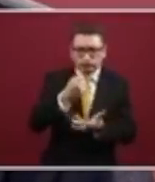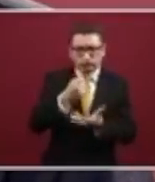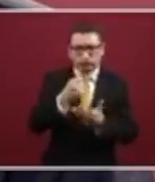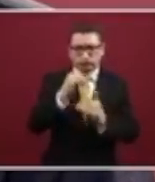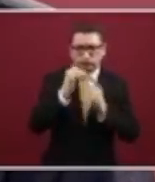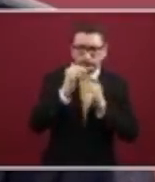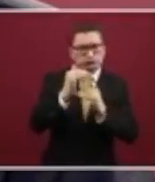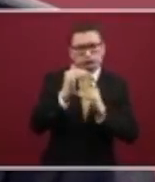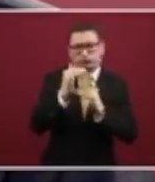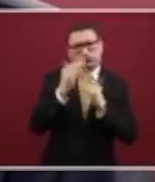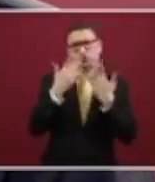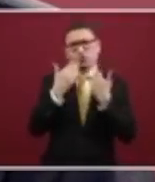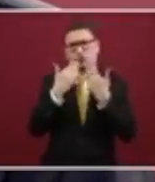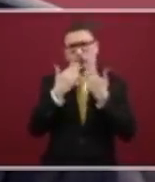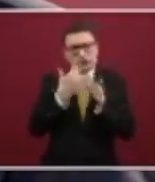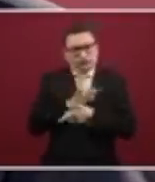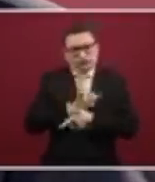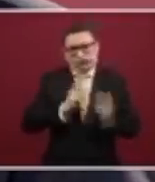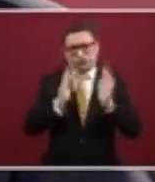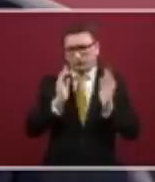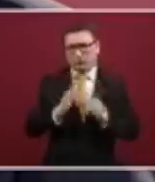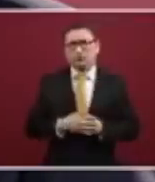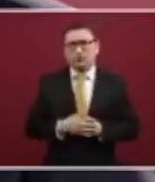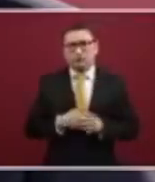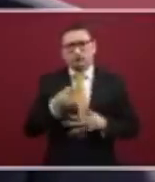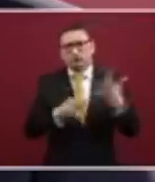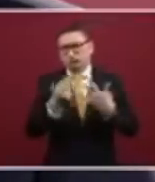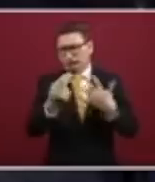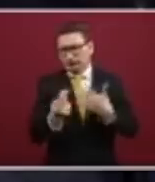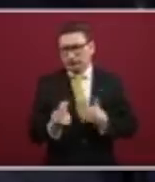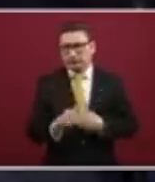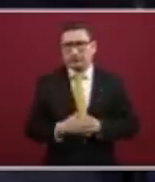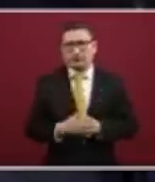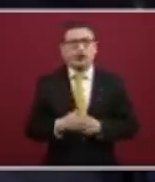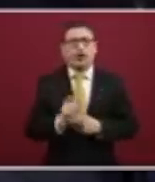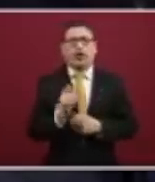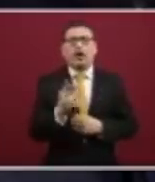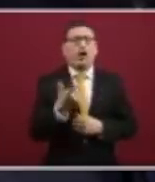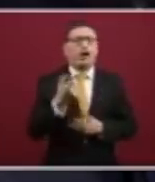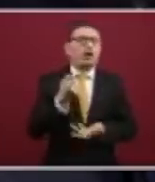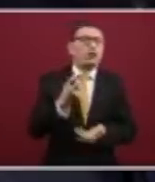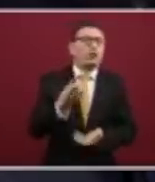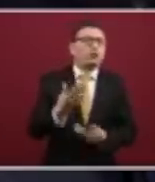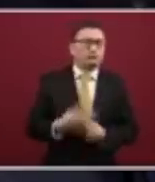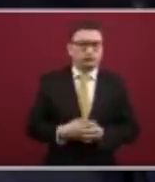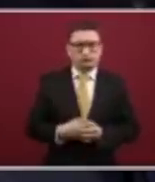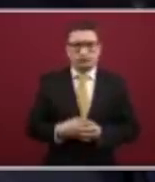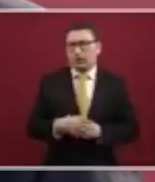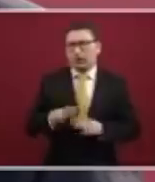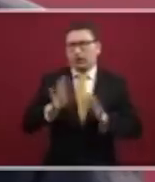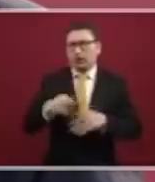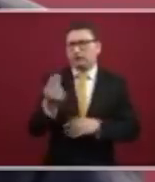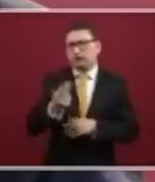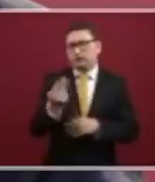recursos. ¿Algún piso con el que se inicie? Lo que se necesite.